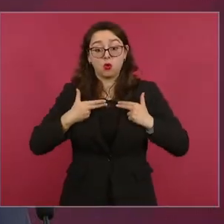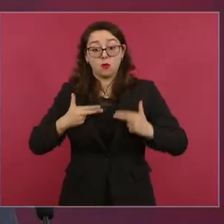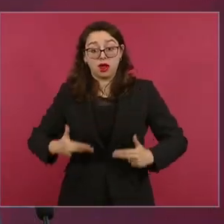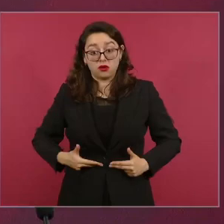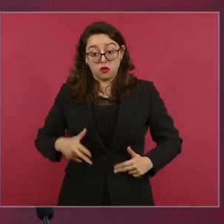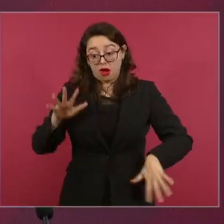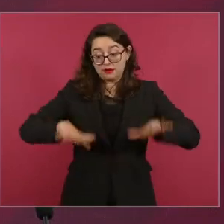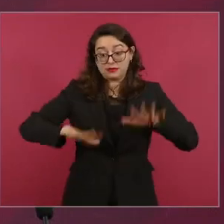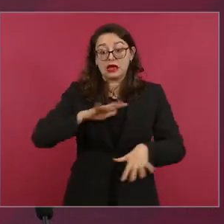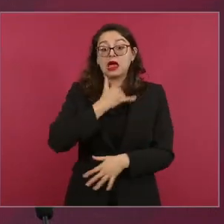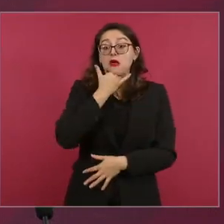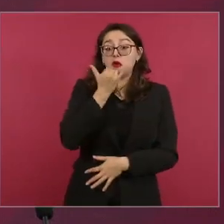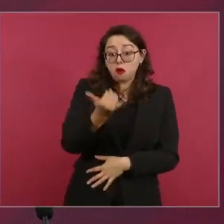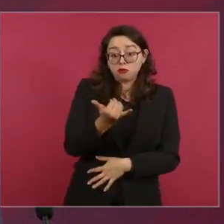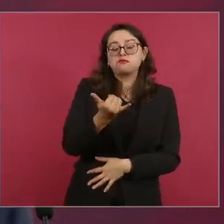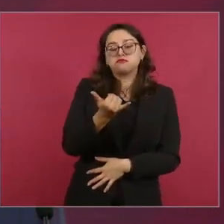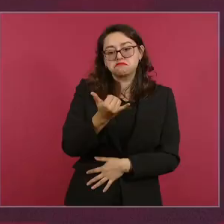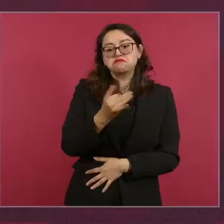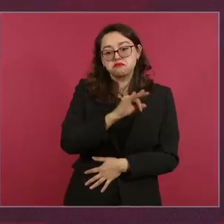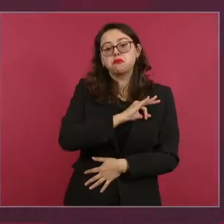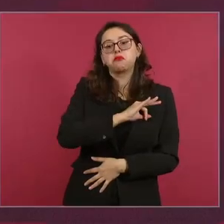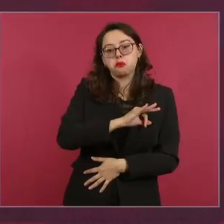Claro.